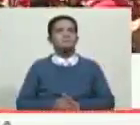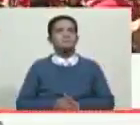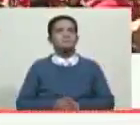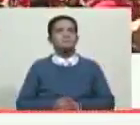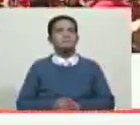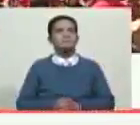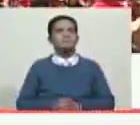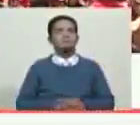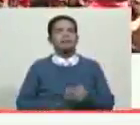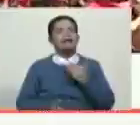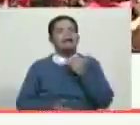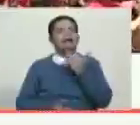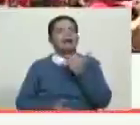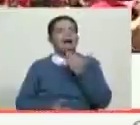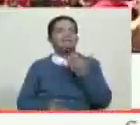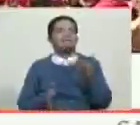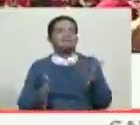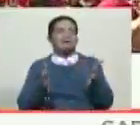Casi ganaron.